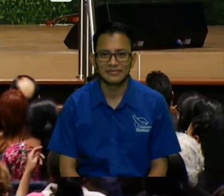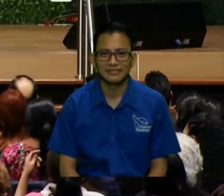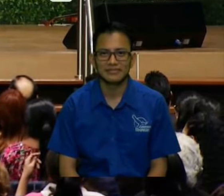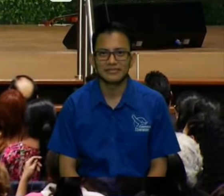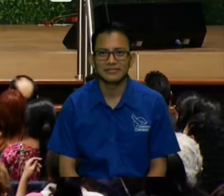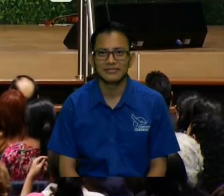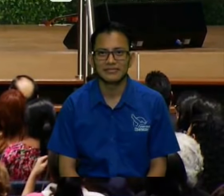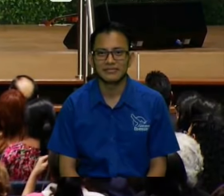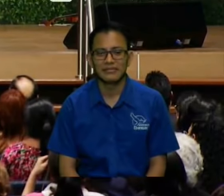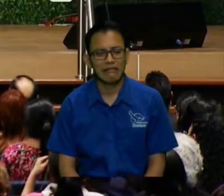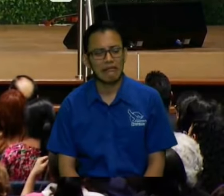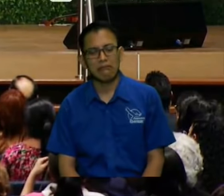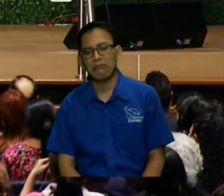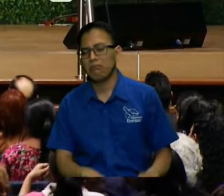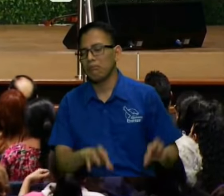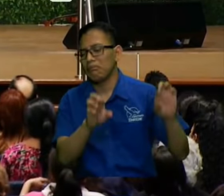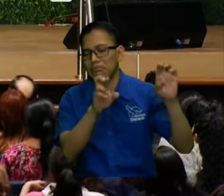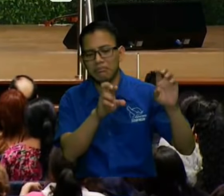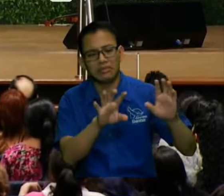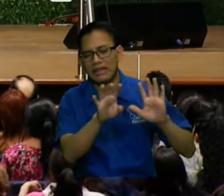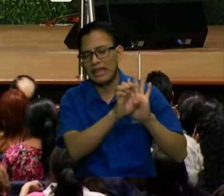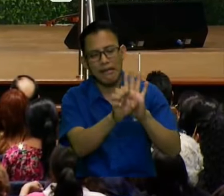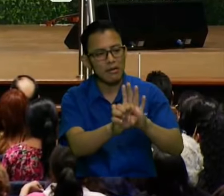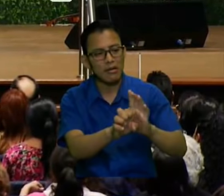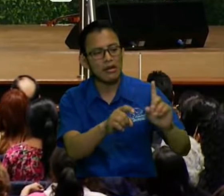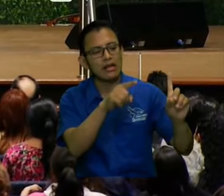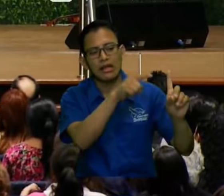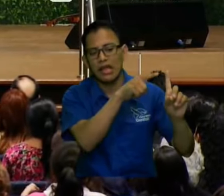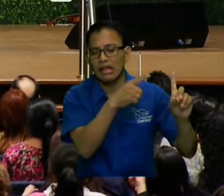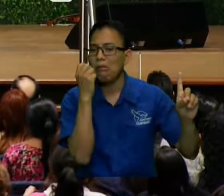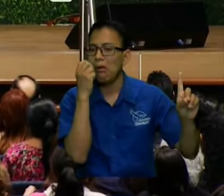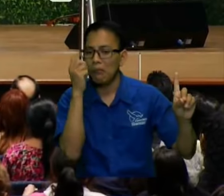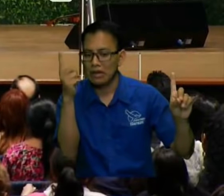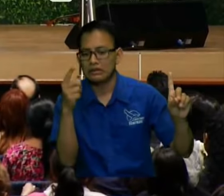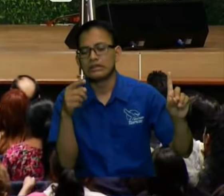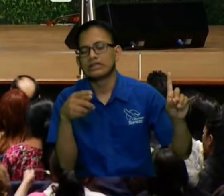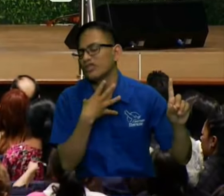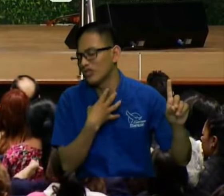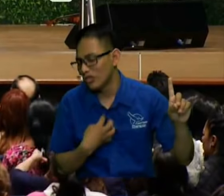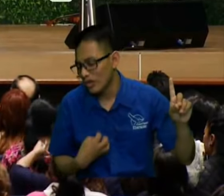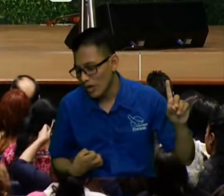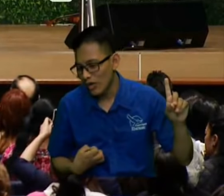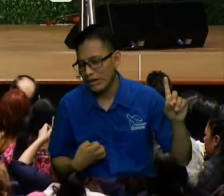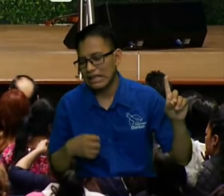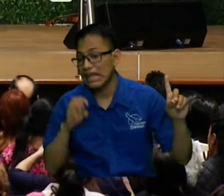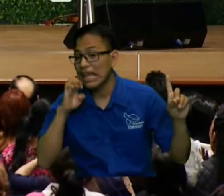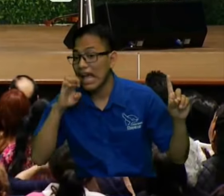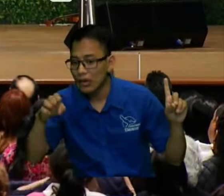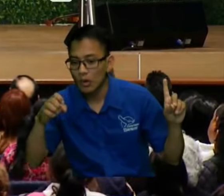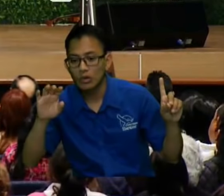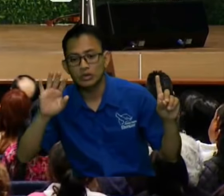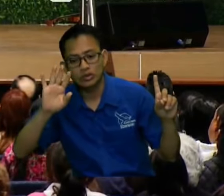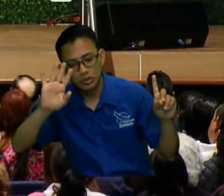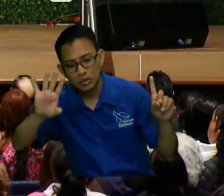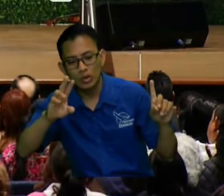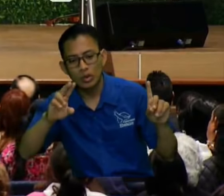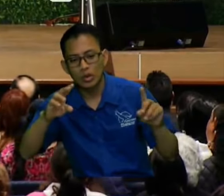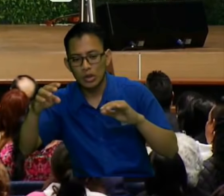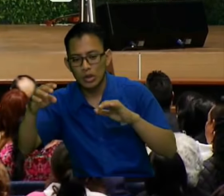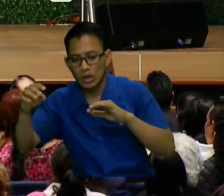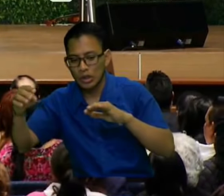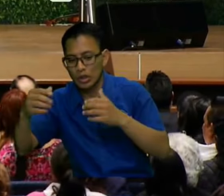Sufre un engaño el cuate con su novia. Y dice, no, yo nunca, jamás me casaré. ¿Por qué? Porque son unas